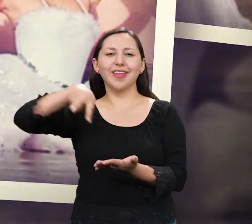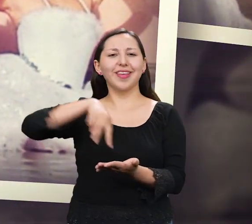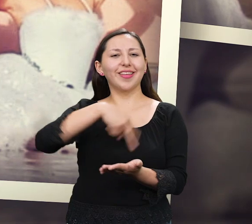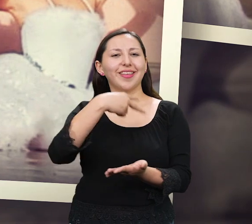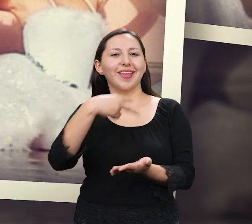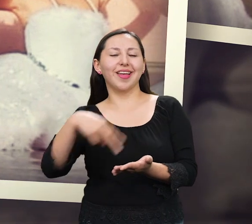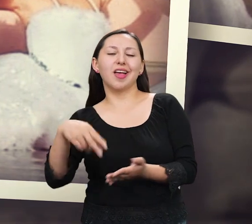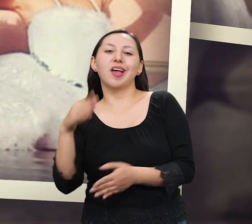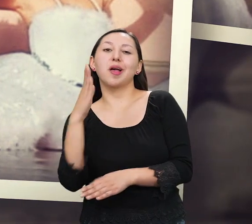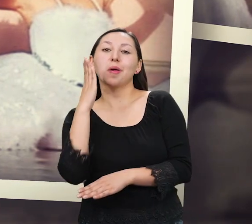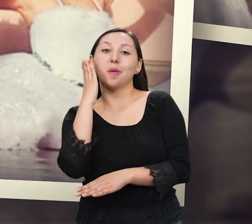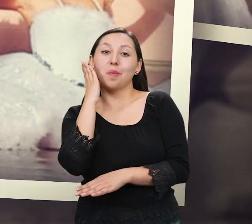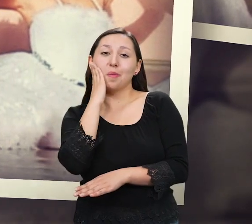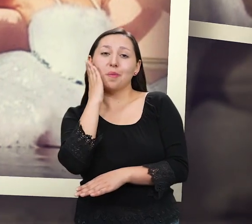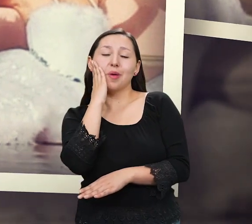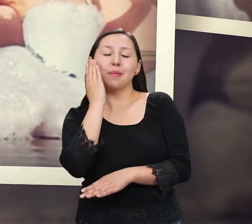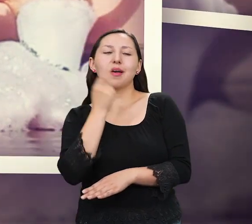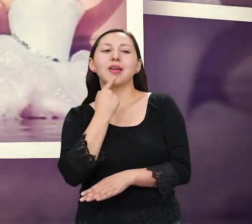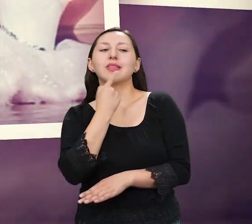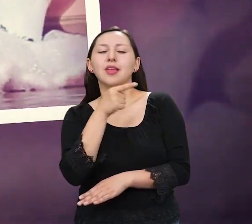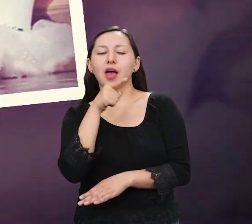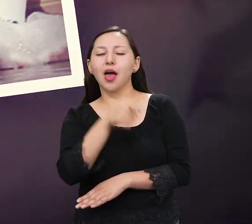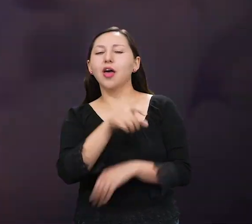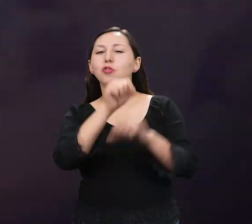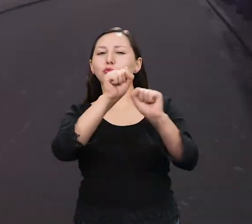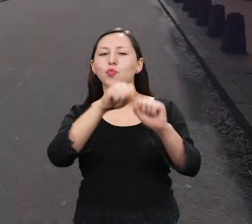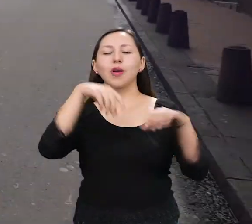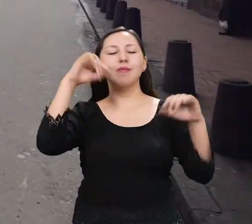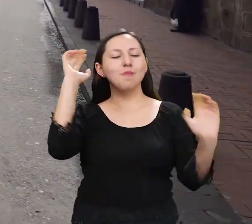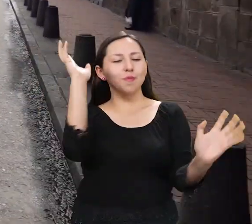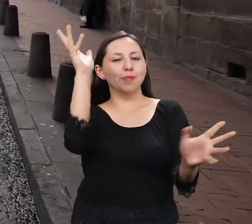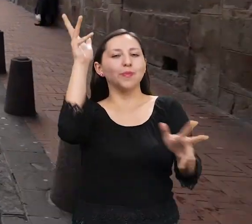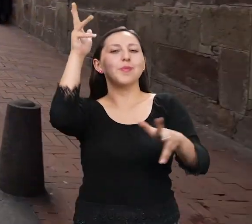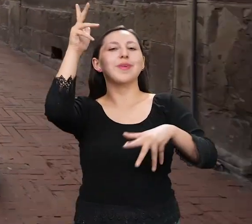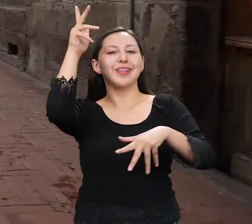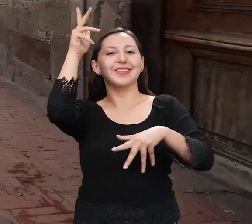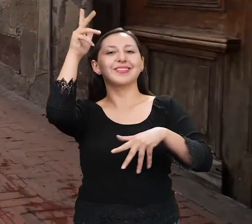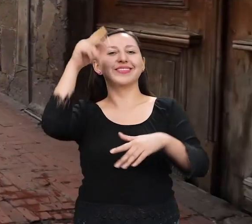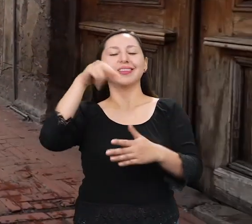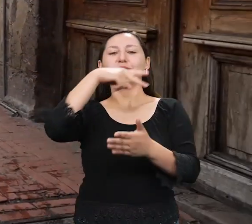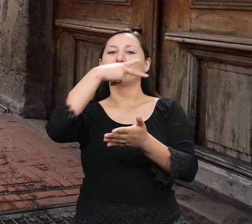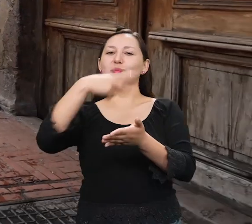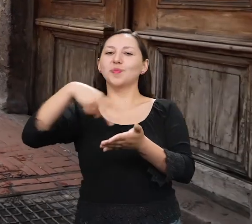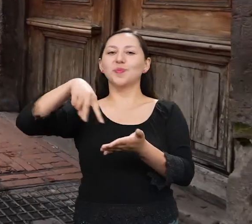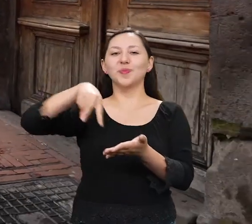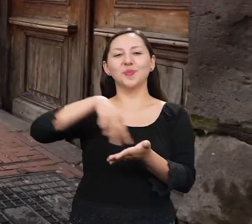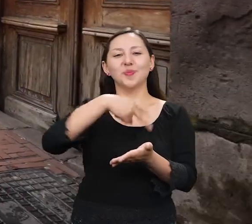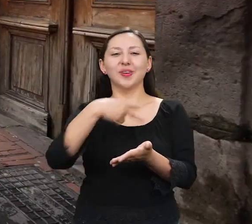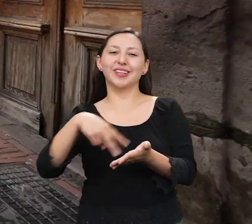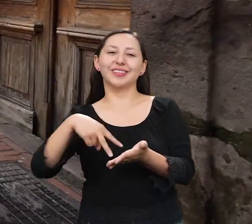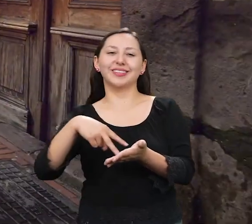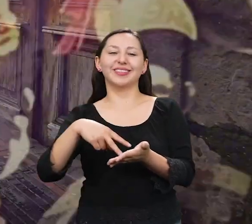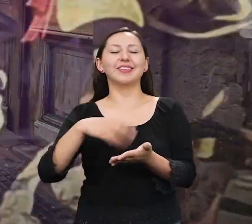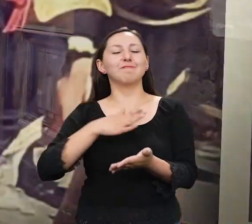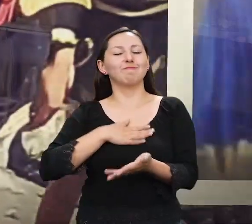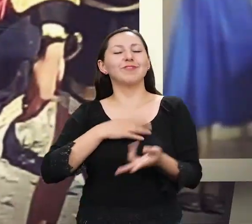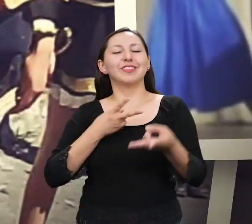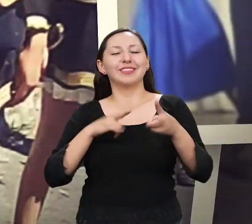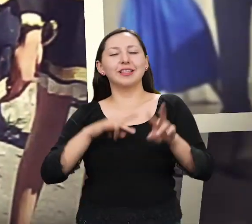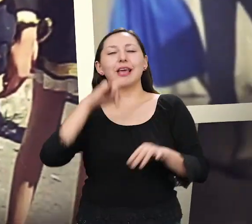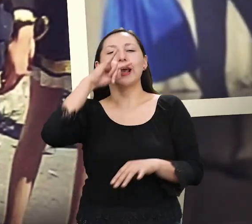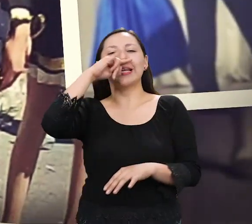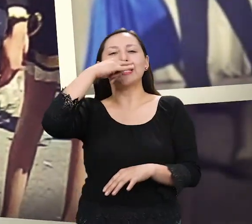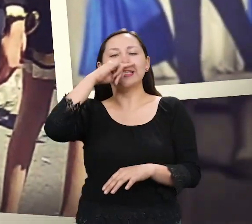mi mamá vio lo que me gustaba, bailar ballet, y empezó así. Mi gusto por la danza inició desde muy pequeño con la influencia